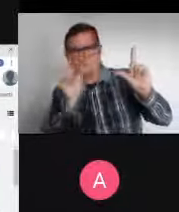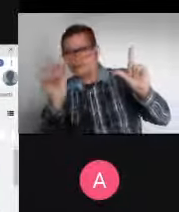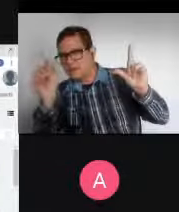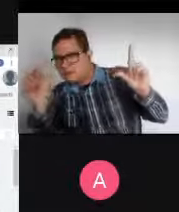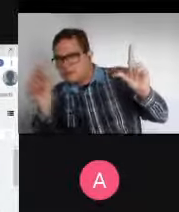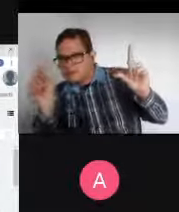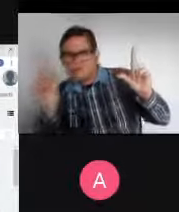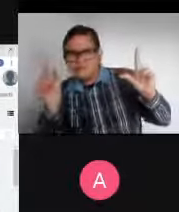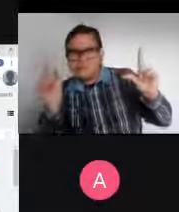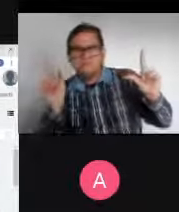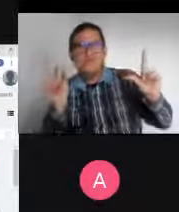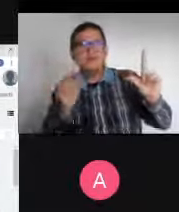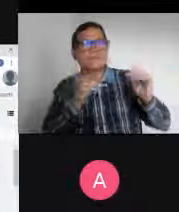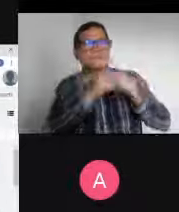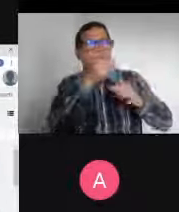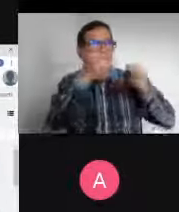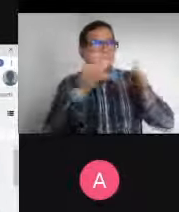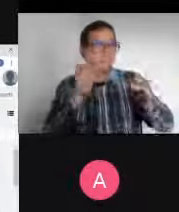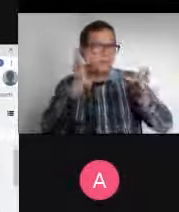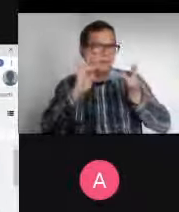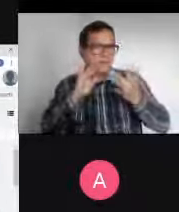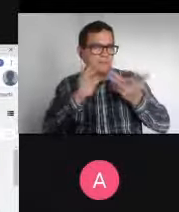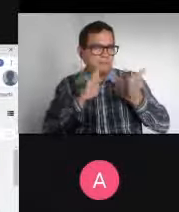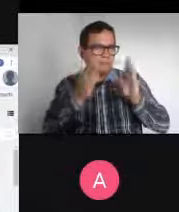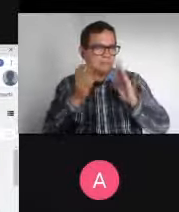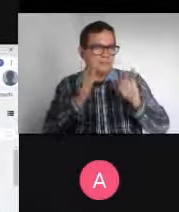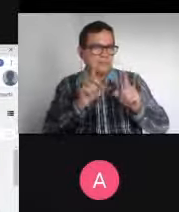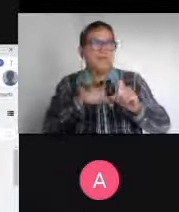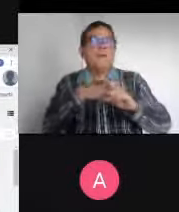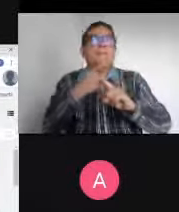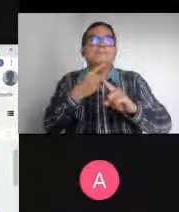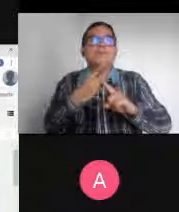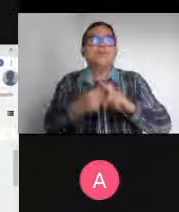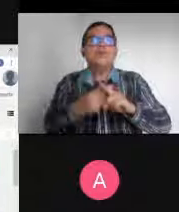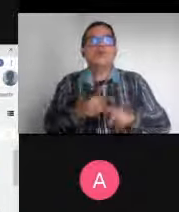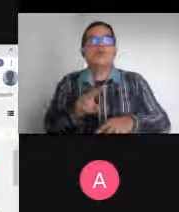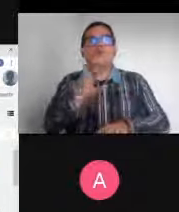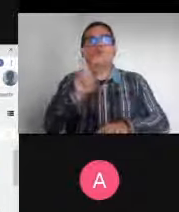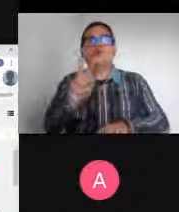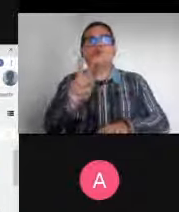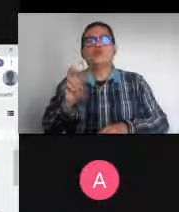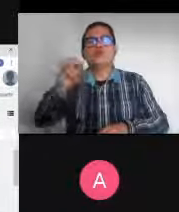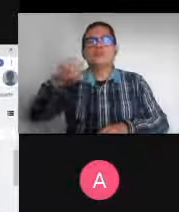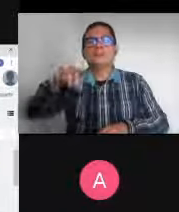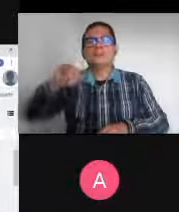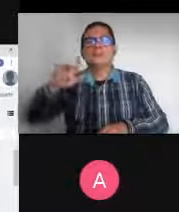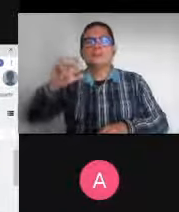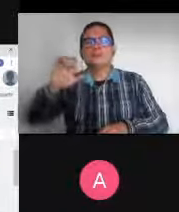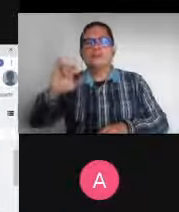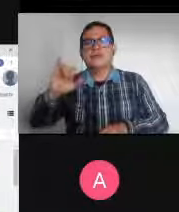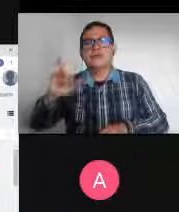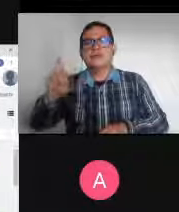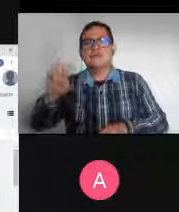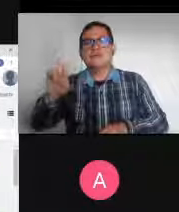este punto. Recordemos que es algo aproximado. Y si lo multiplicamos por 2 milisegundos, pues nos debería dar